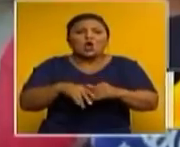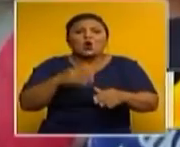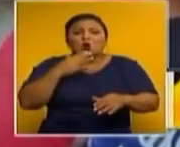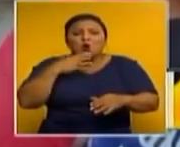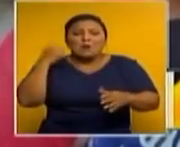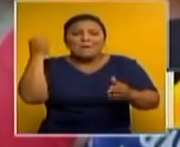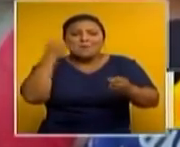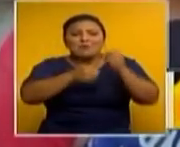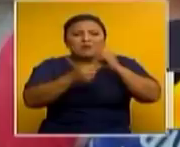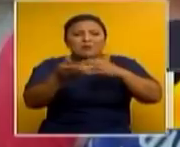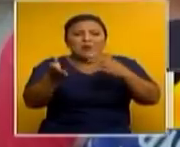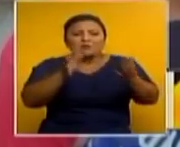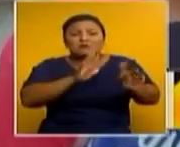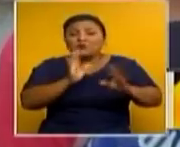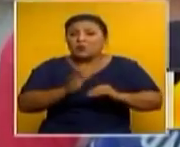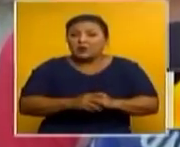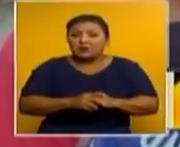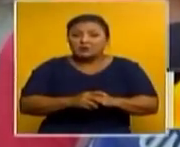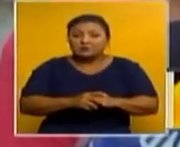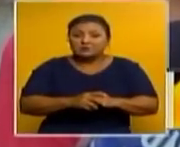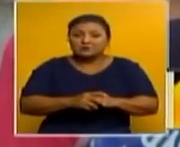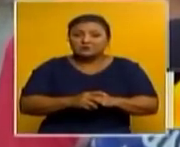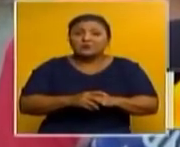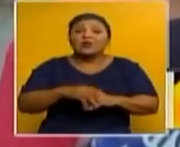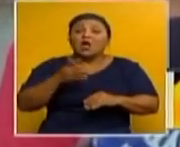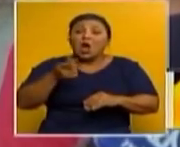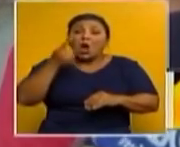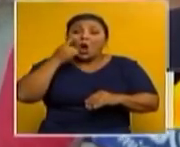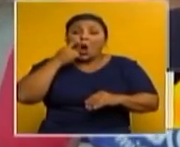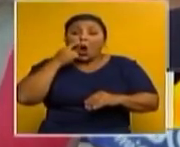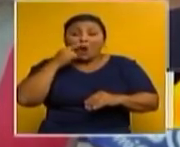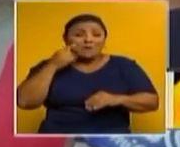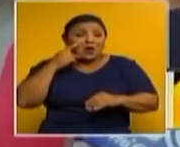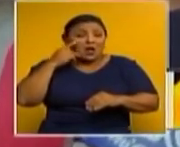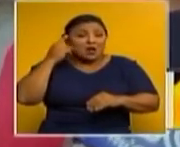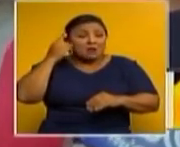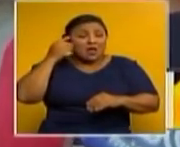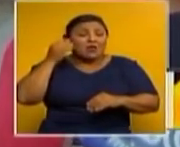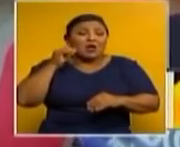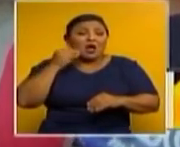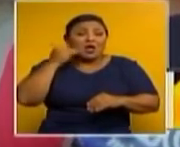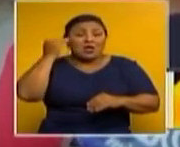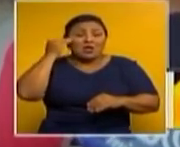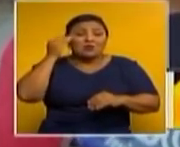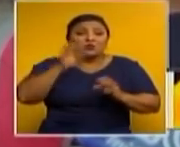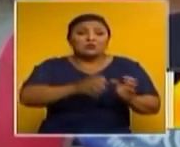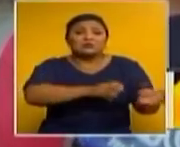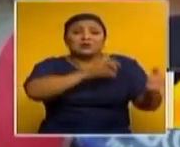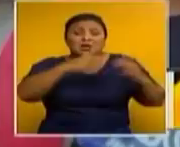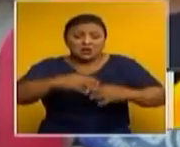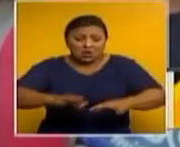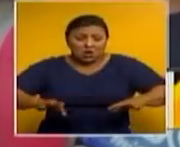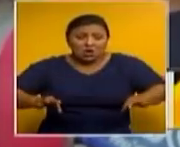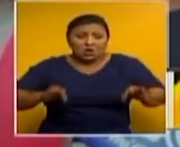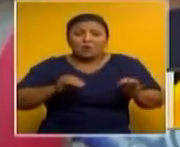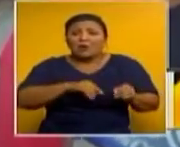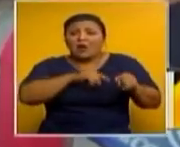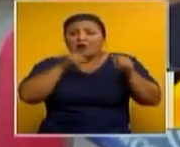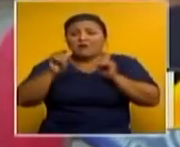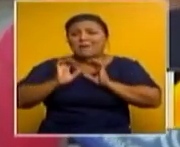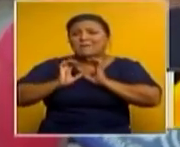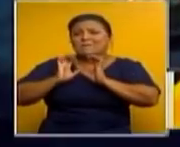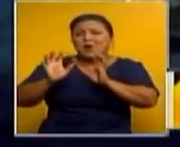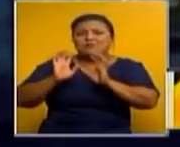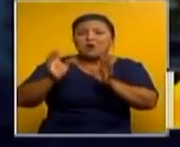el señor sí salió en ropa íntima, ensangrentado, empujando a los policías, todo. Más allá lo